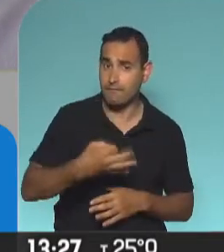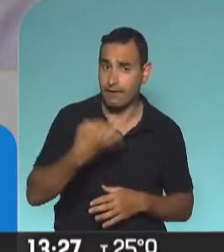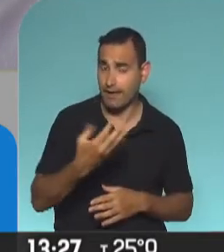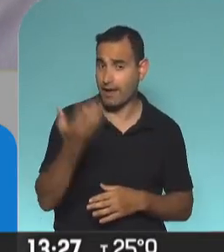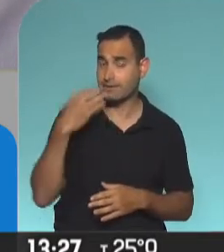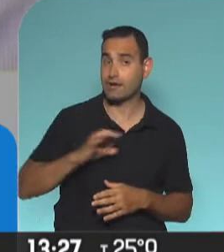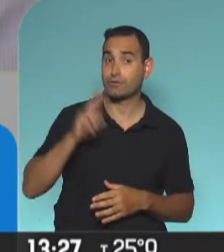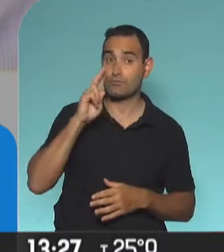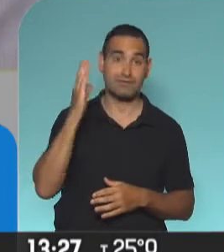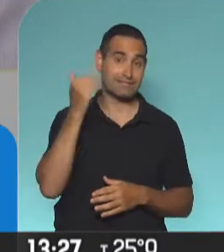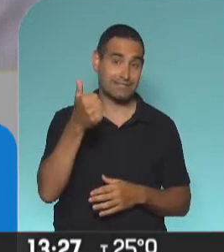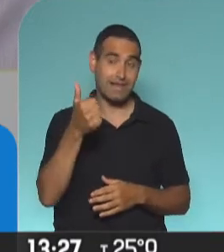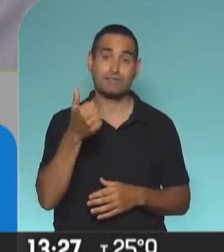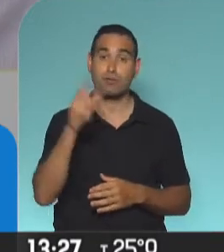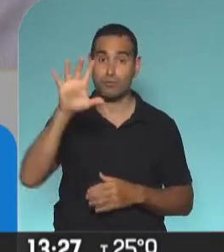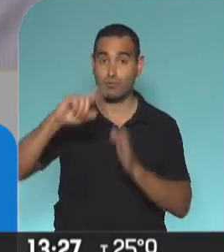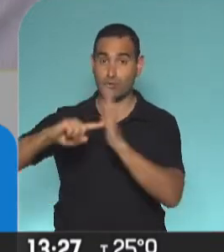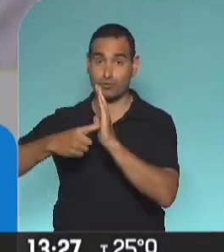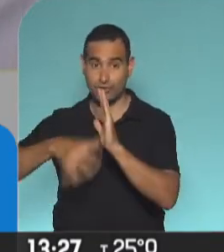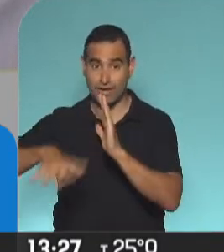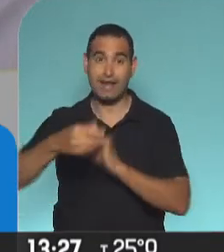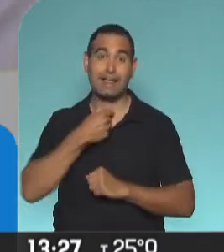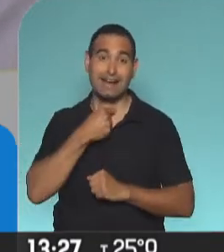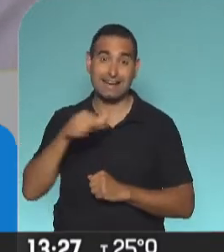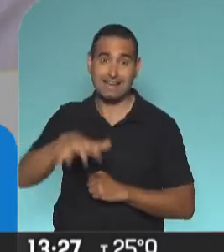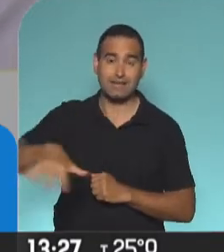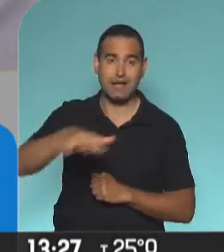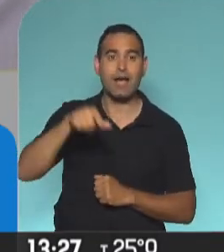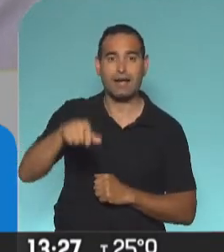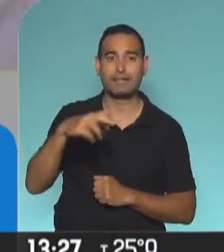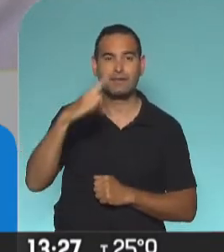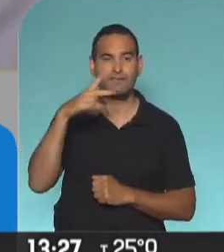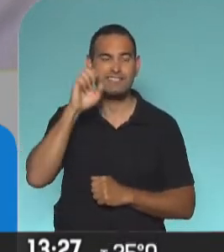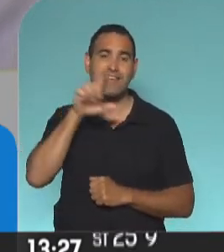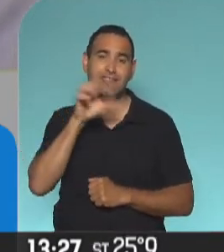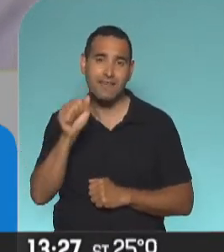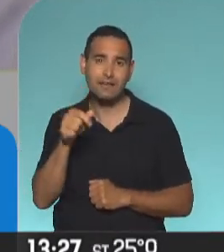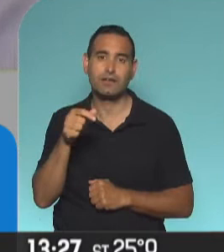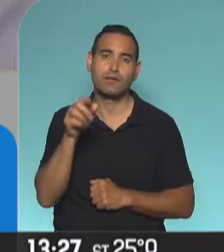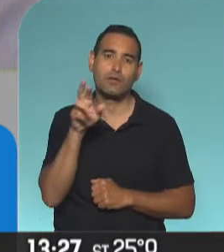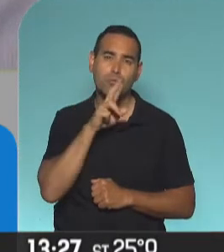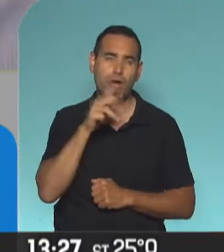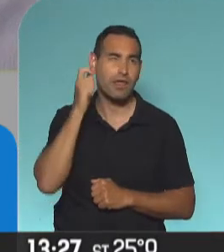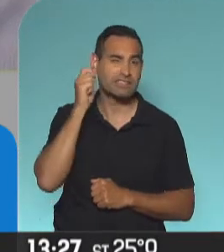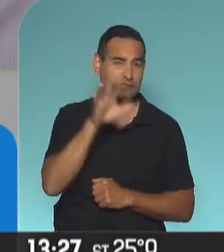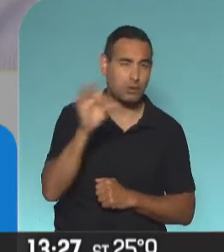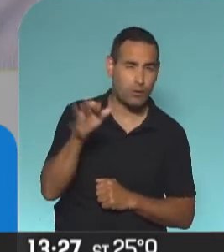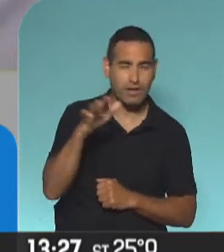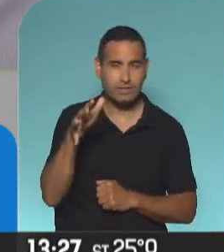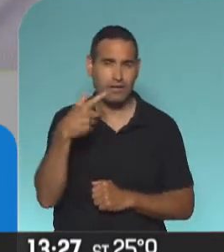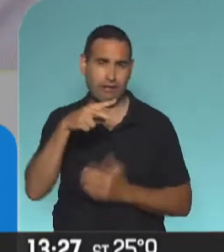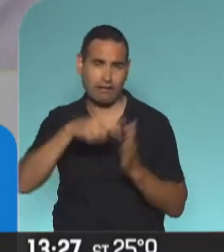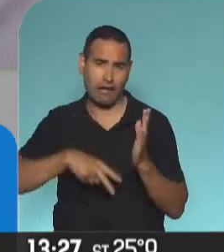en el año 2006, provincia de Buenos Aires, propiamente Guernica. Ahí Vicenta es una señora que ronda los 50 años,